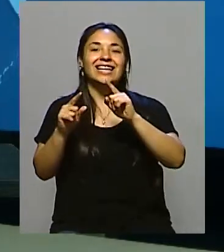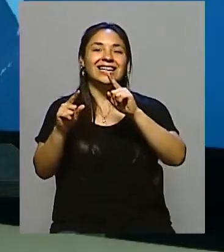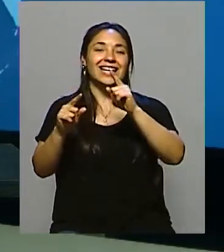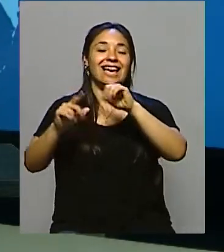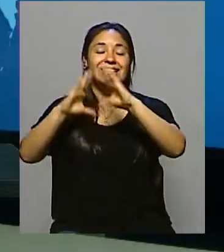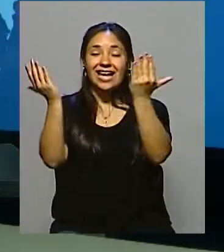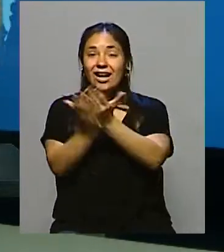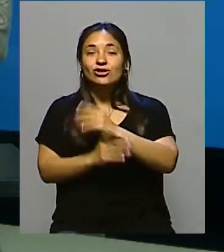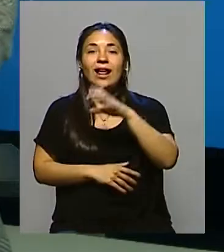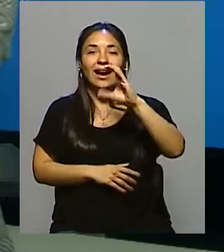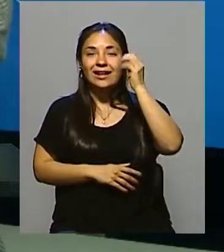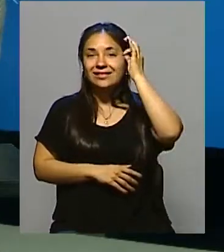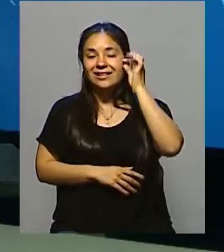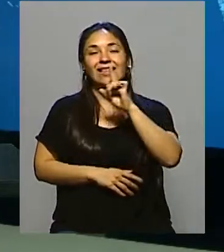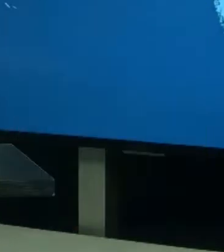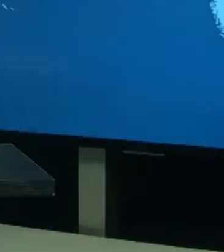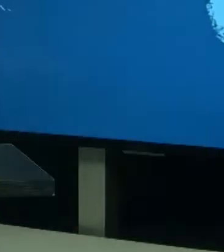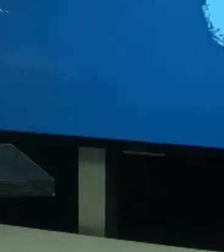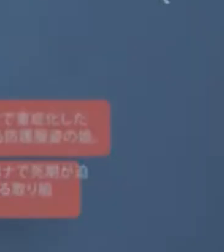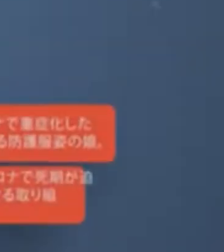Ya regresamos.